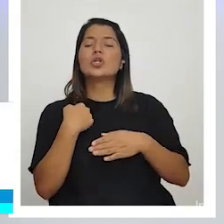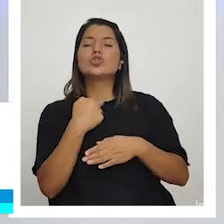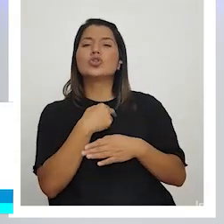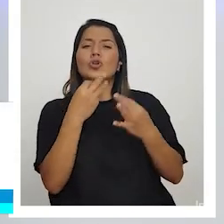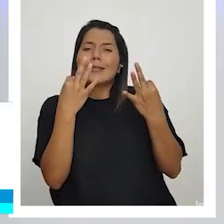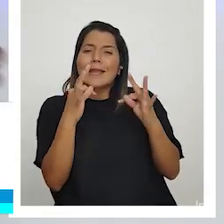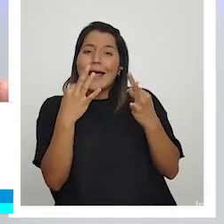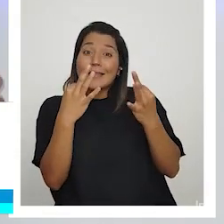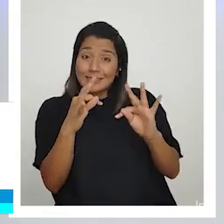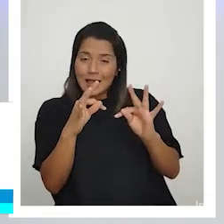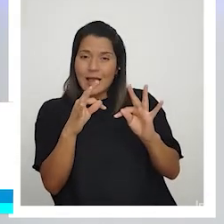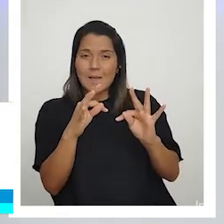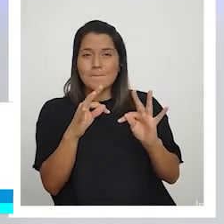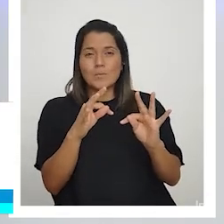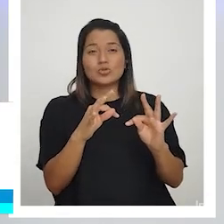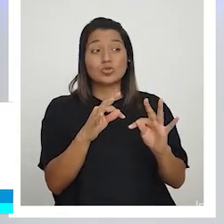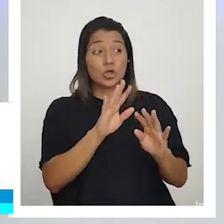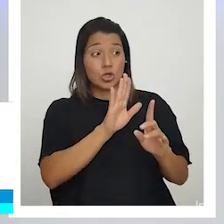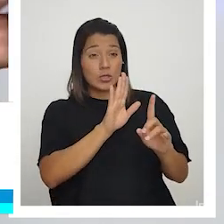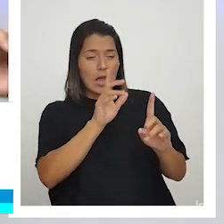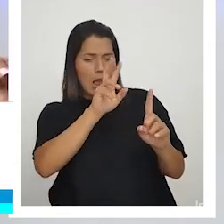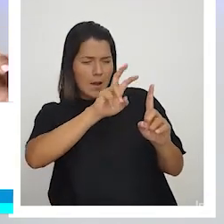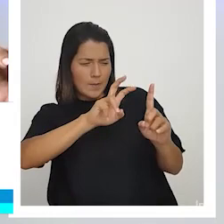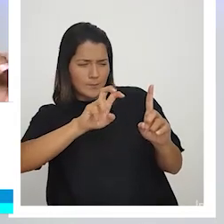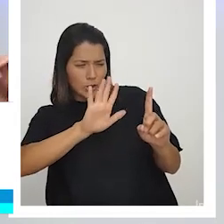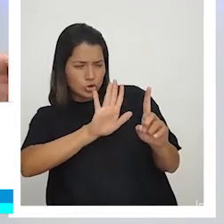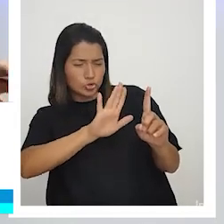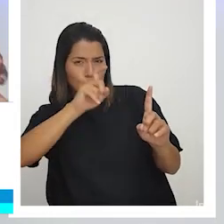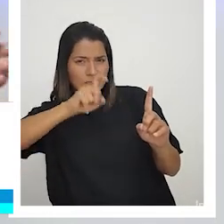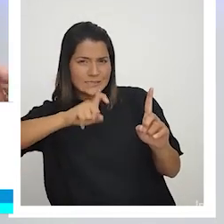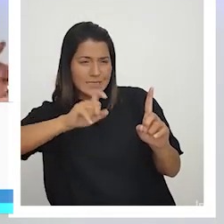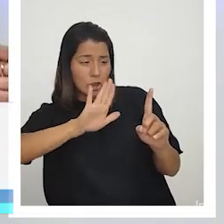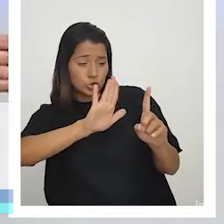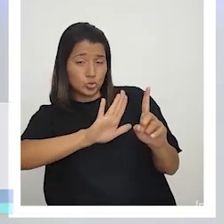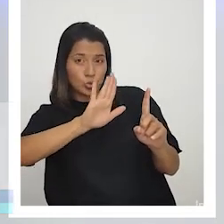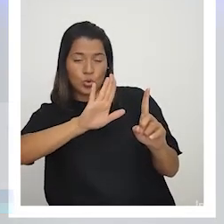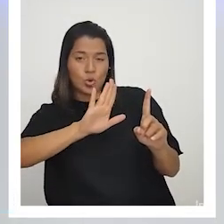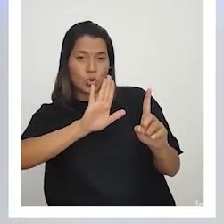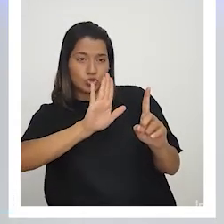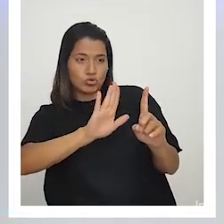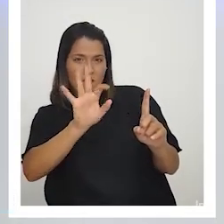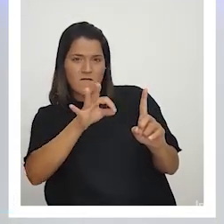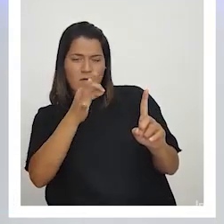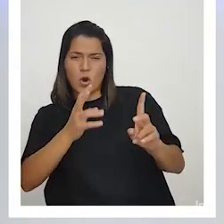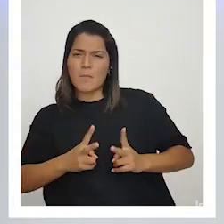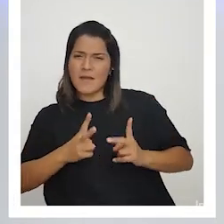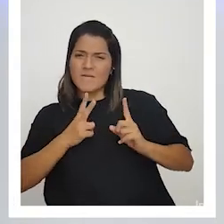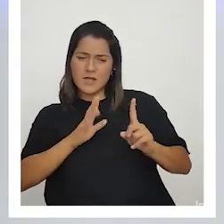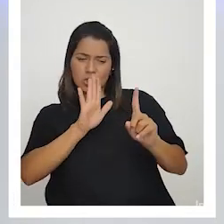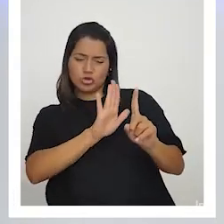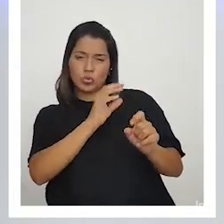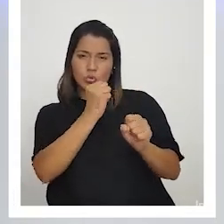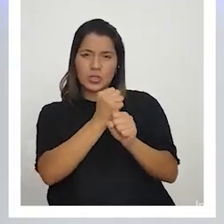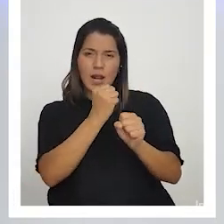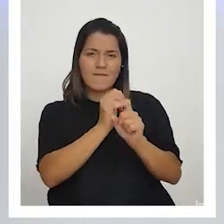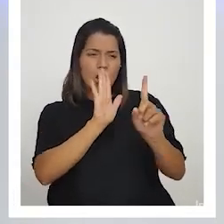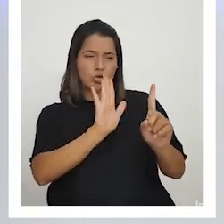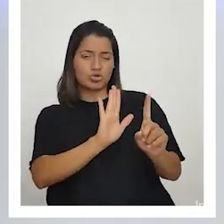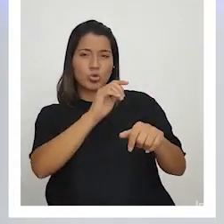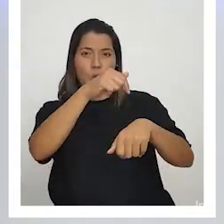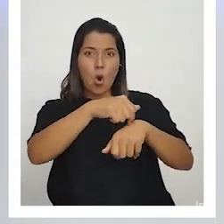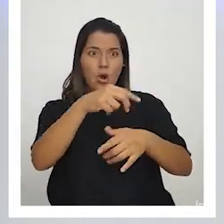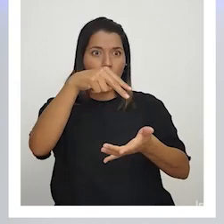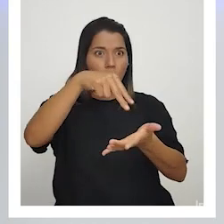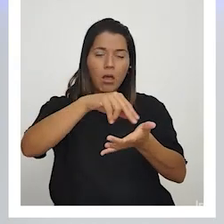adaptar según las necesidades de la persona, no solo su requerimiento calórico, sino ver su estilo de vida, su trabajo, su horario,